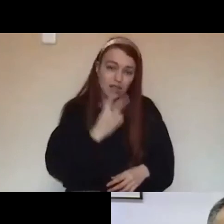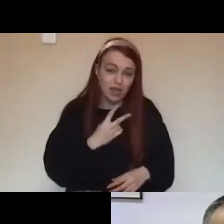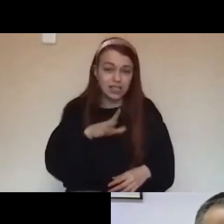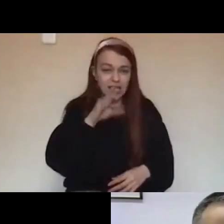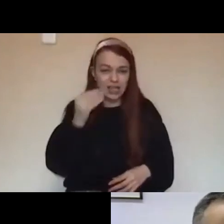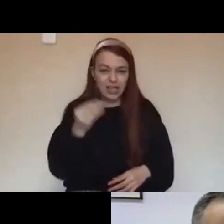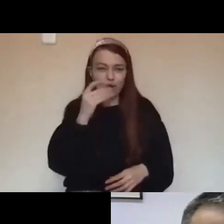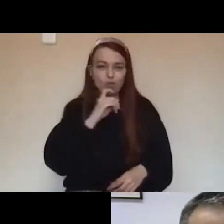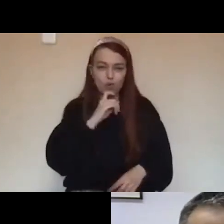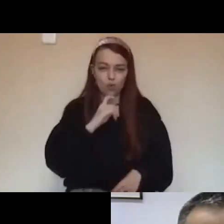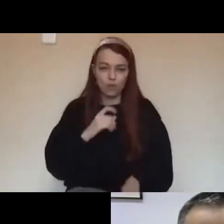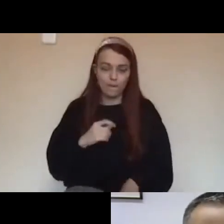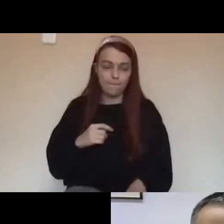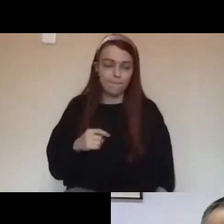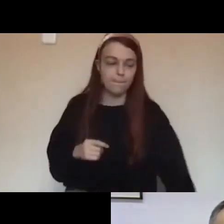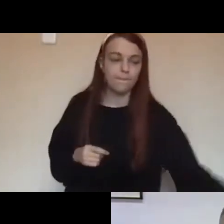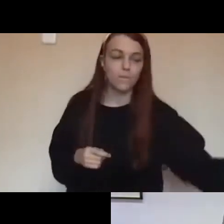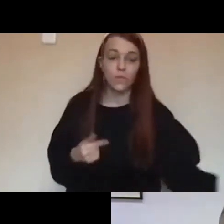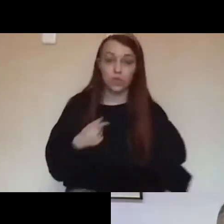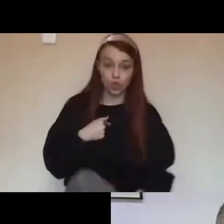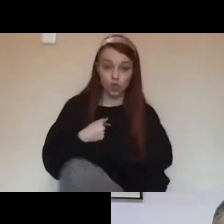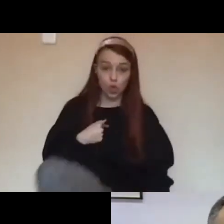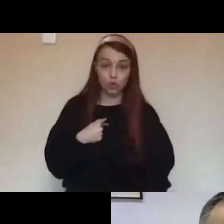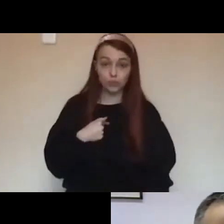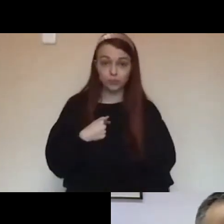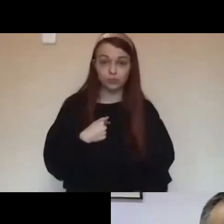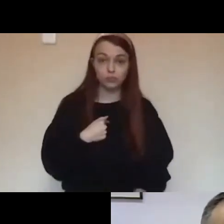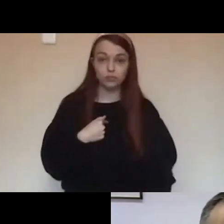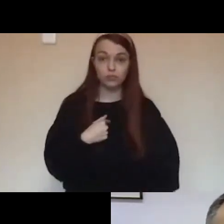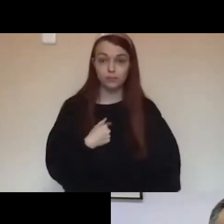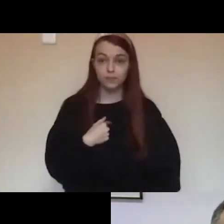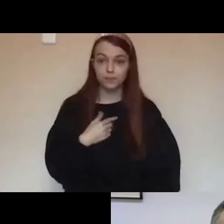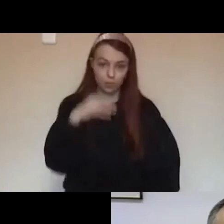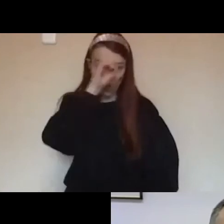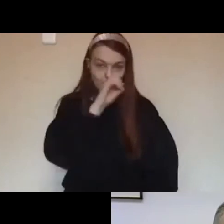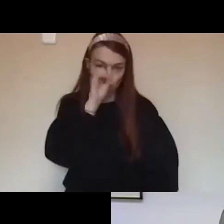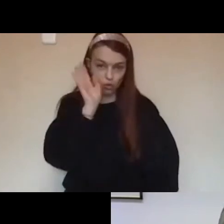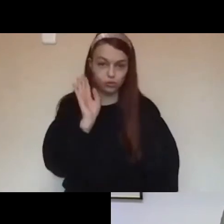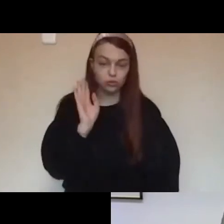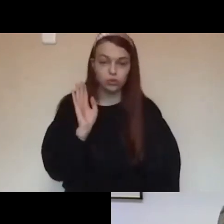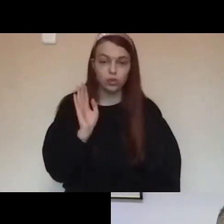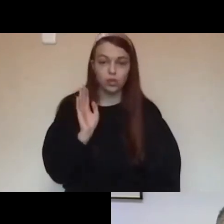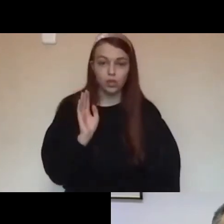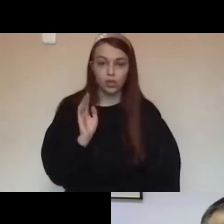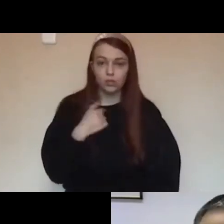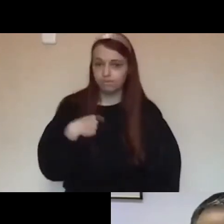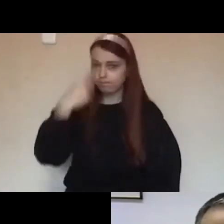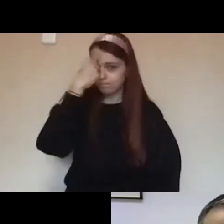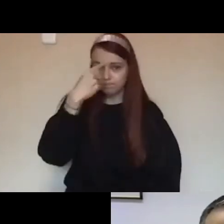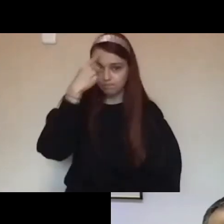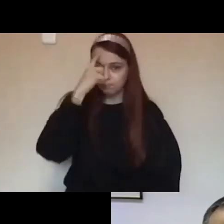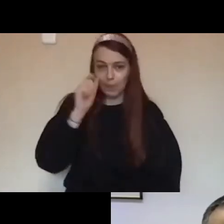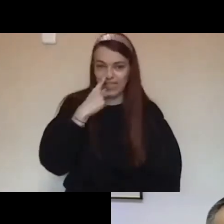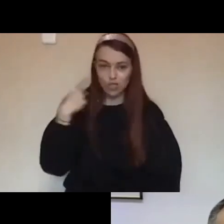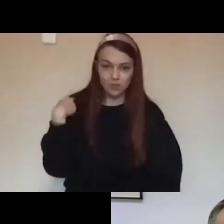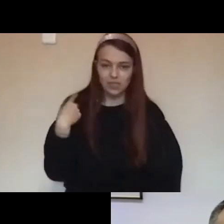No sé, bueno, yo diría que una de las cosas que más... Nuestra obsesión del año pasado, igual